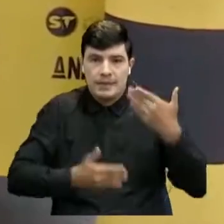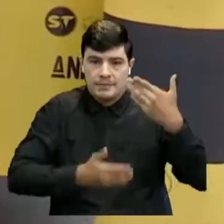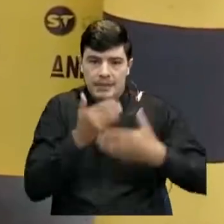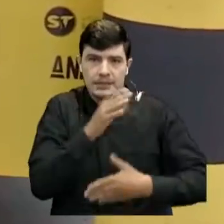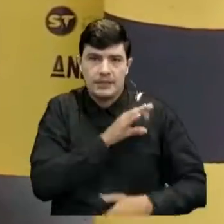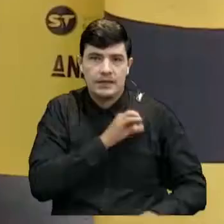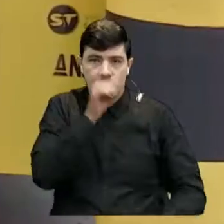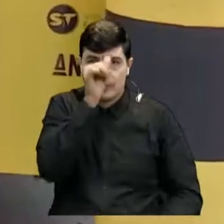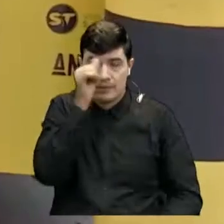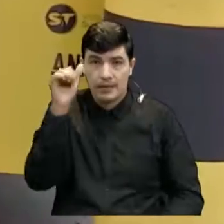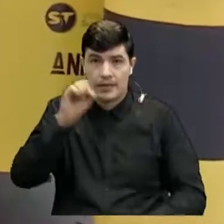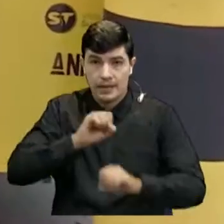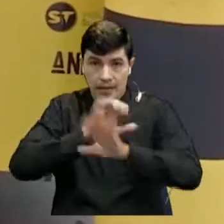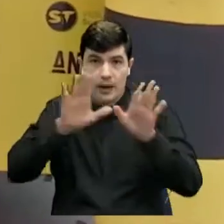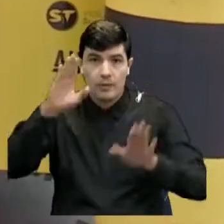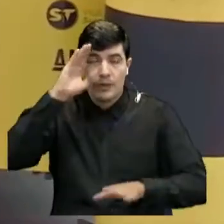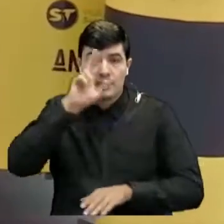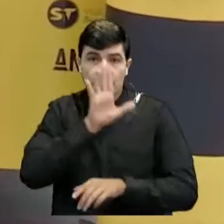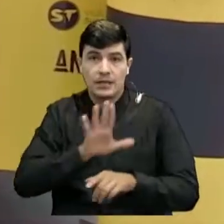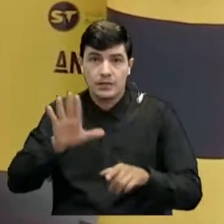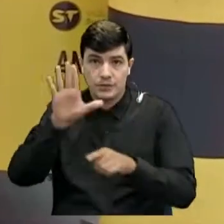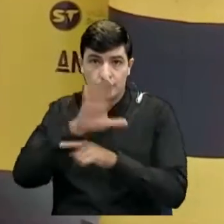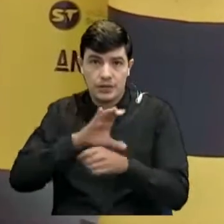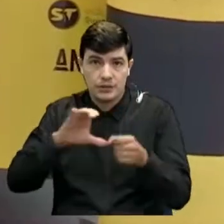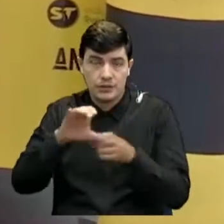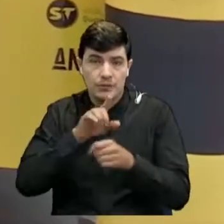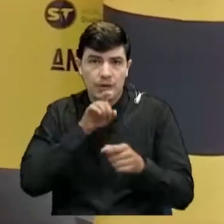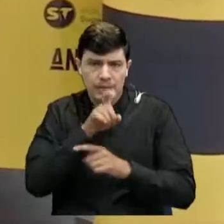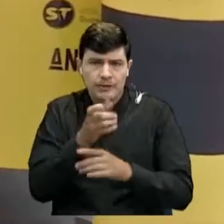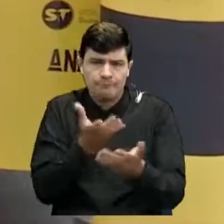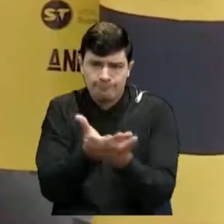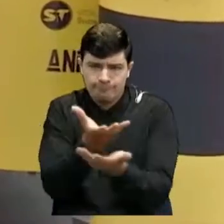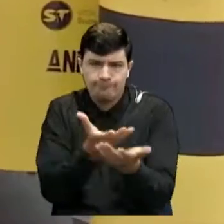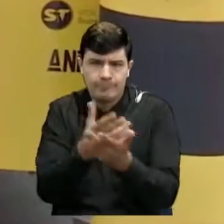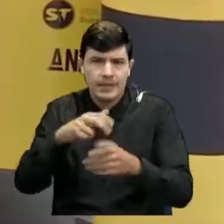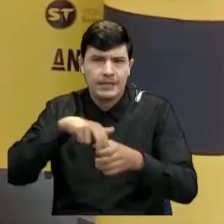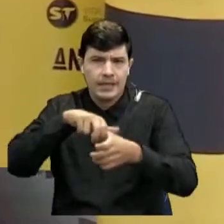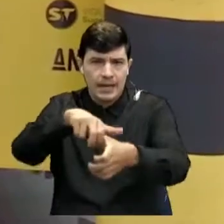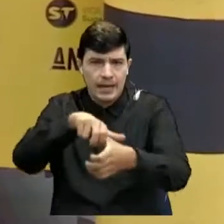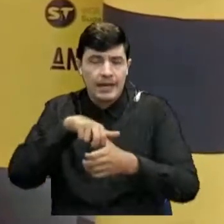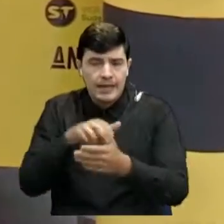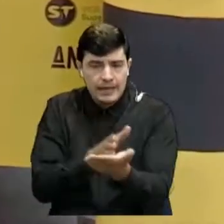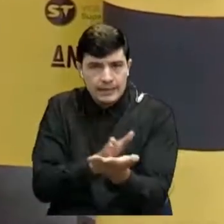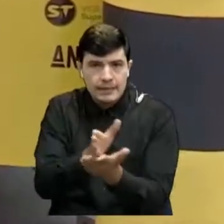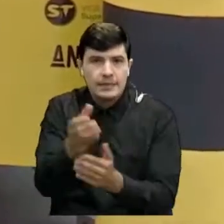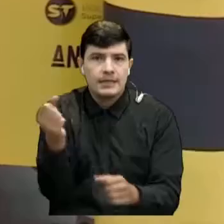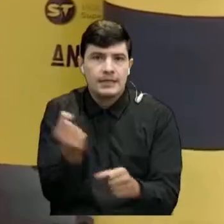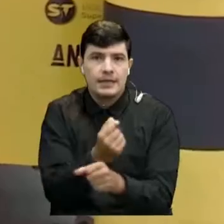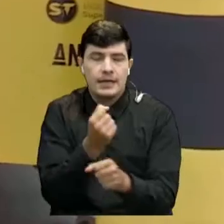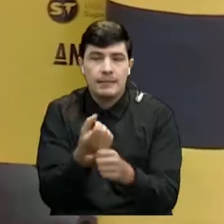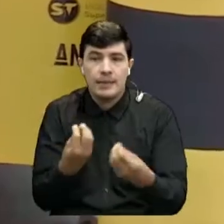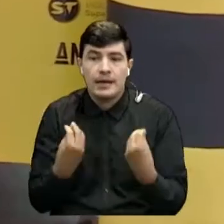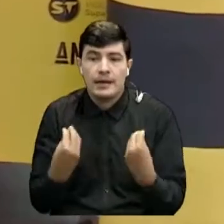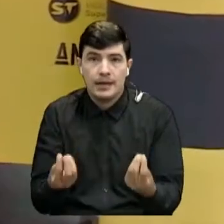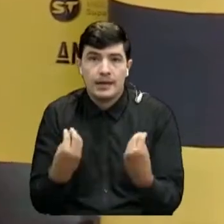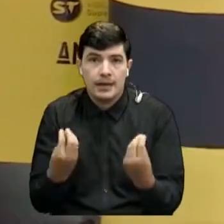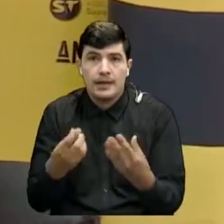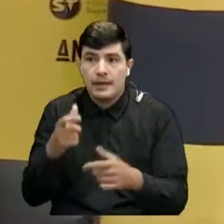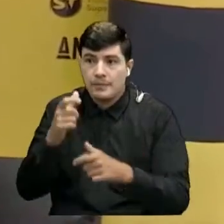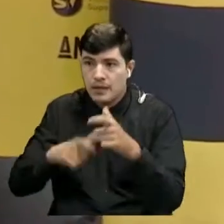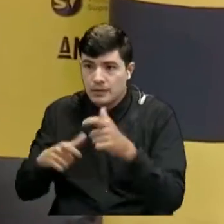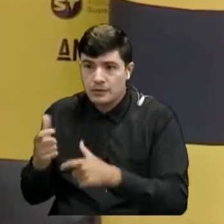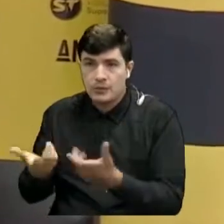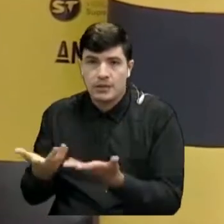y por supuesto la Policía Metropolitana desde ya hace algunas recomendaciones de movilidad y siguen trabajando para que los conductores y los